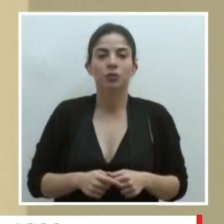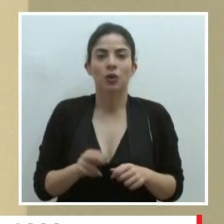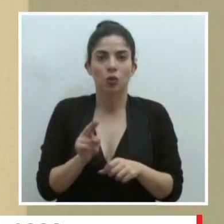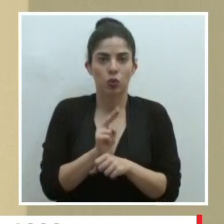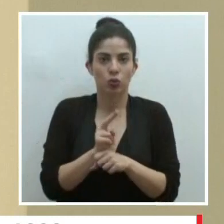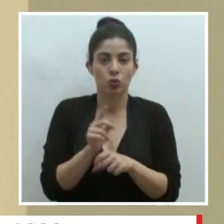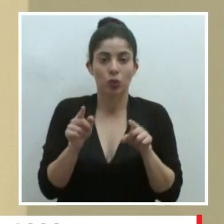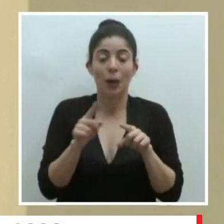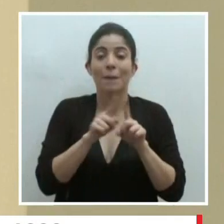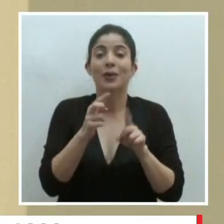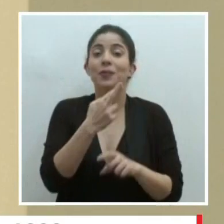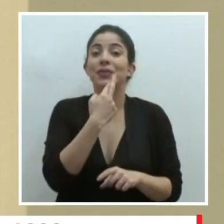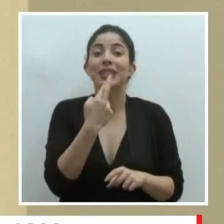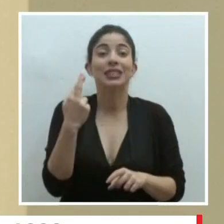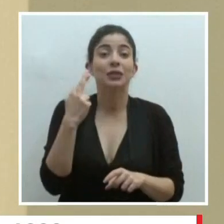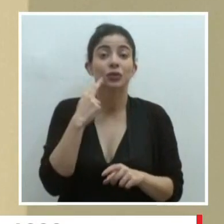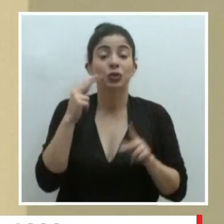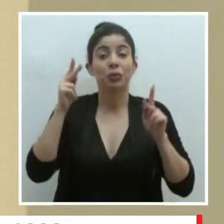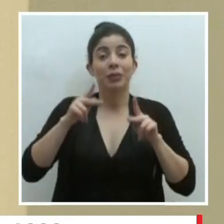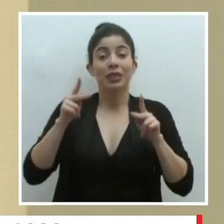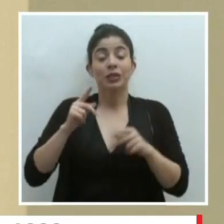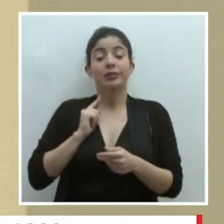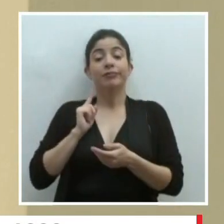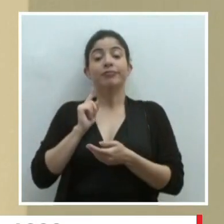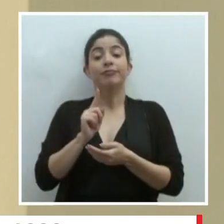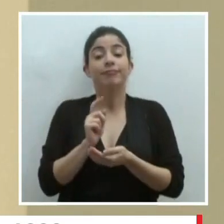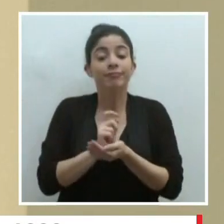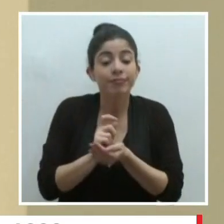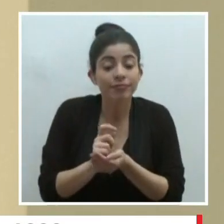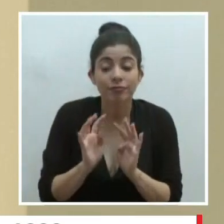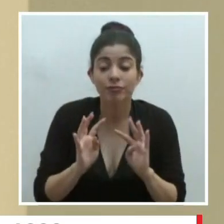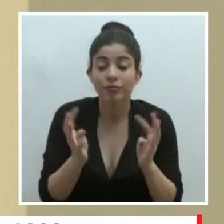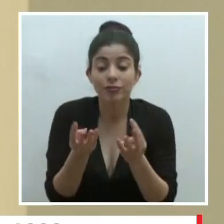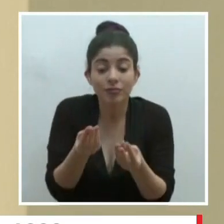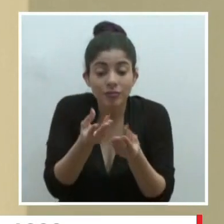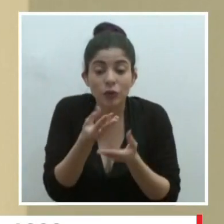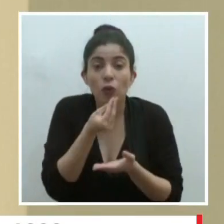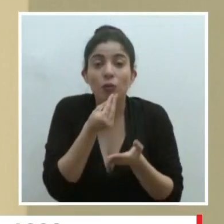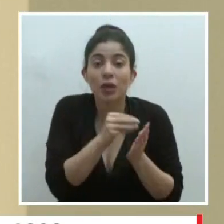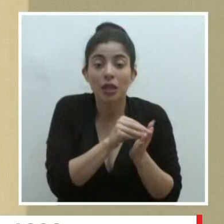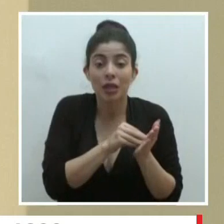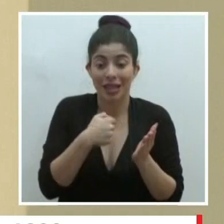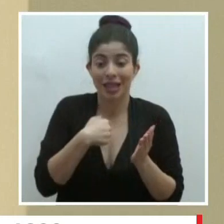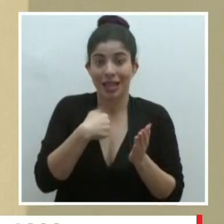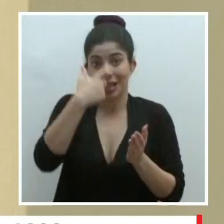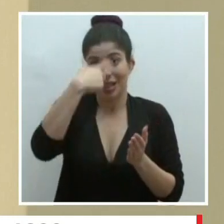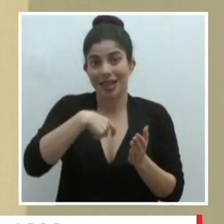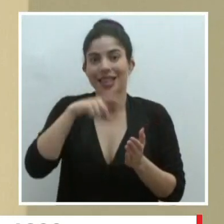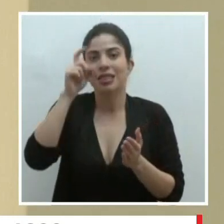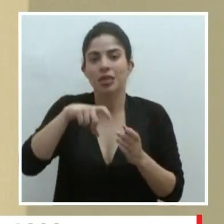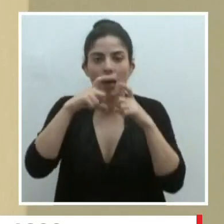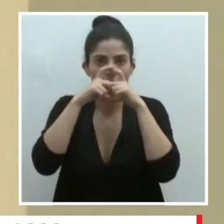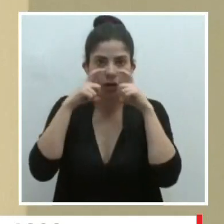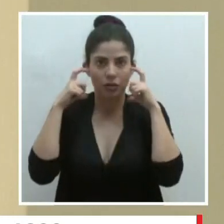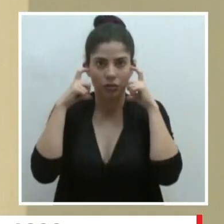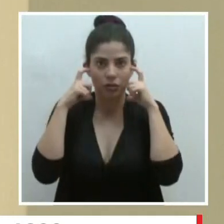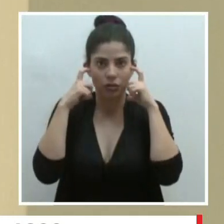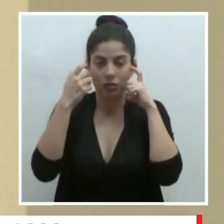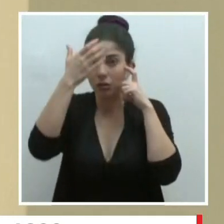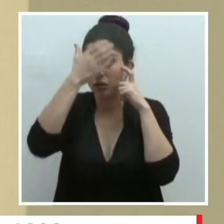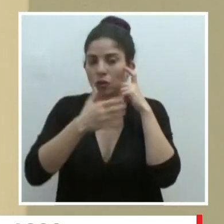Pero en el caso de restaurantes, las personas que toman el pedido deben usar cubrebocas, mascarilla, no careta. Ahí no